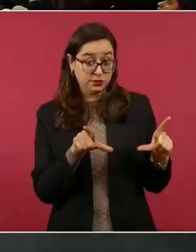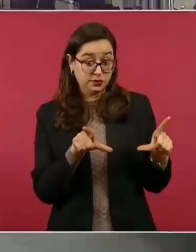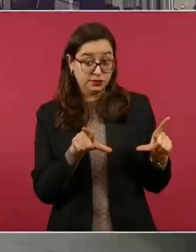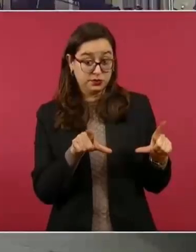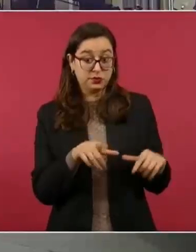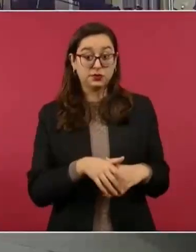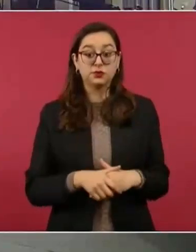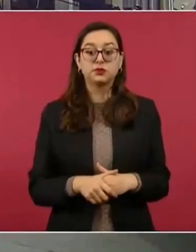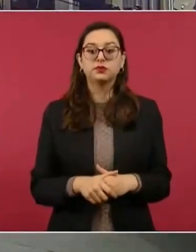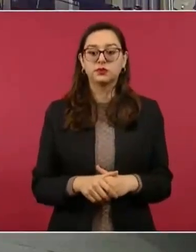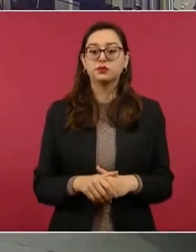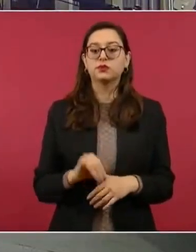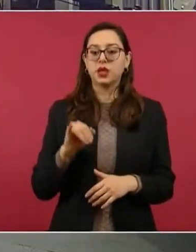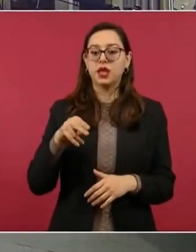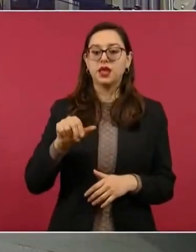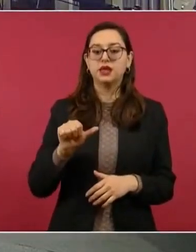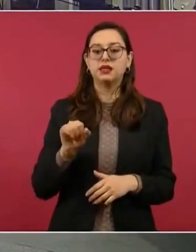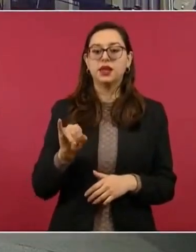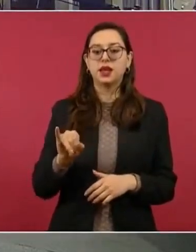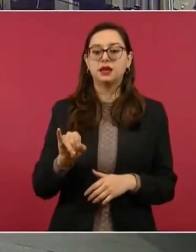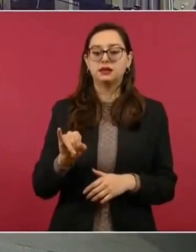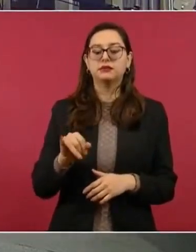El salario de...